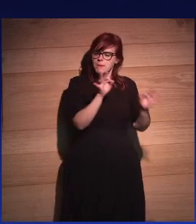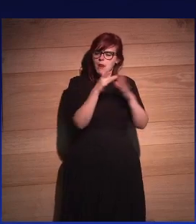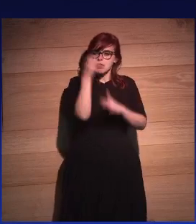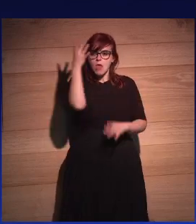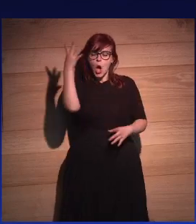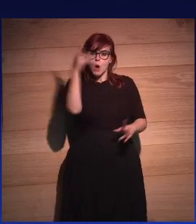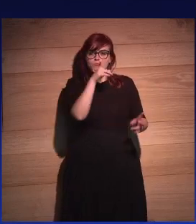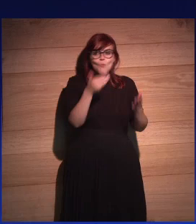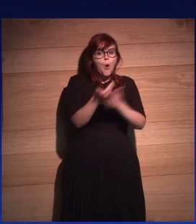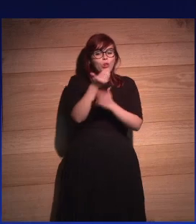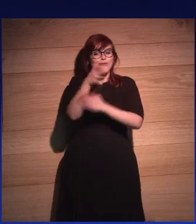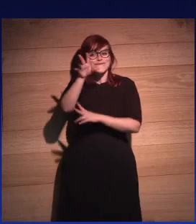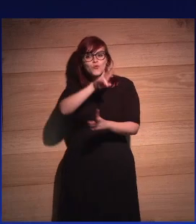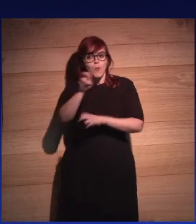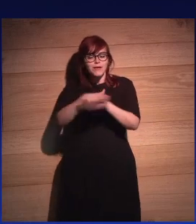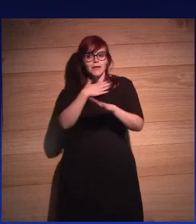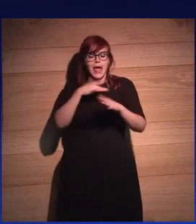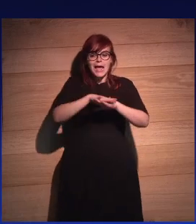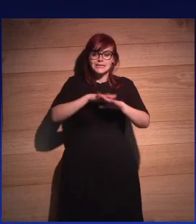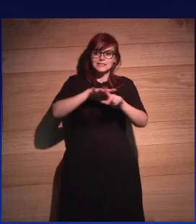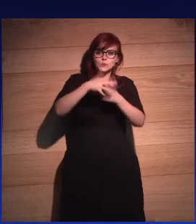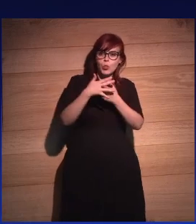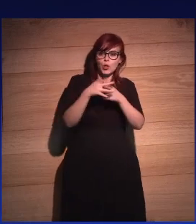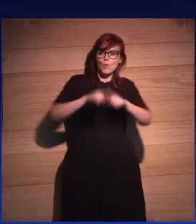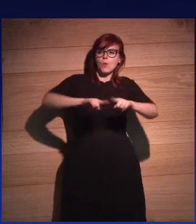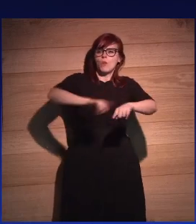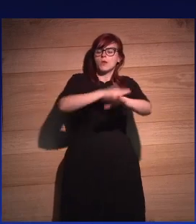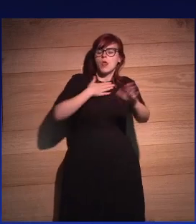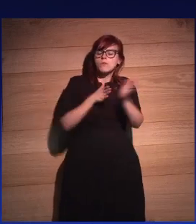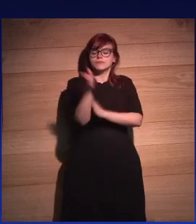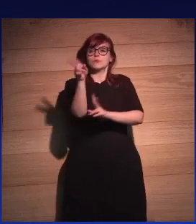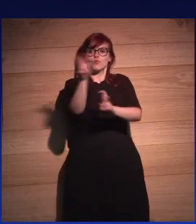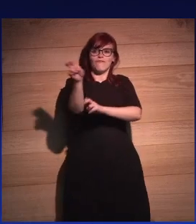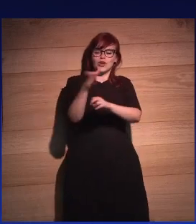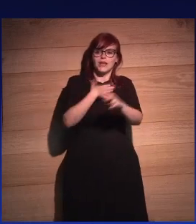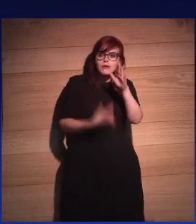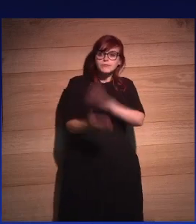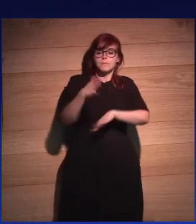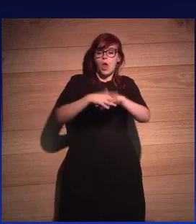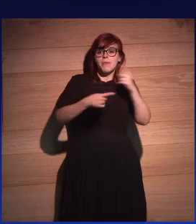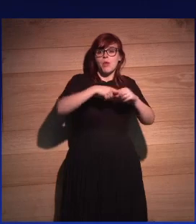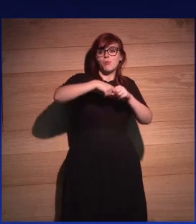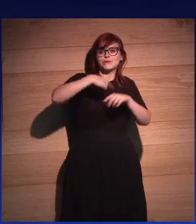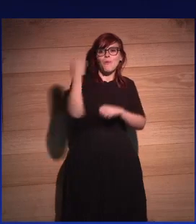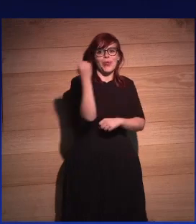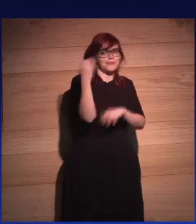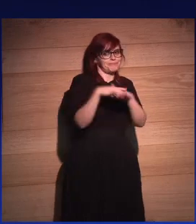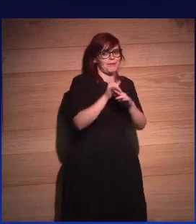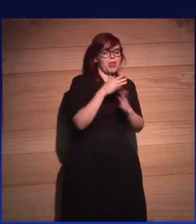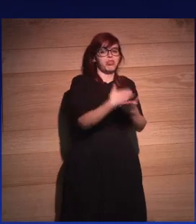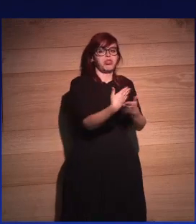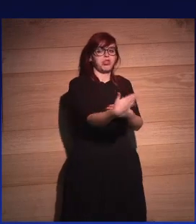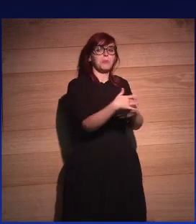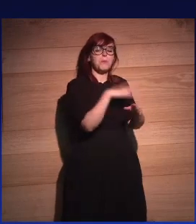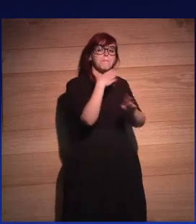muy progresistas y que realmente quieren cambiar el status quo. Y generalmente, por desgracia, no suelen estar en puestos de mucho poder. Suelen estar ahí